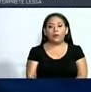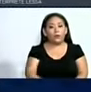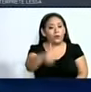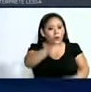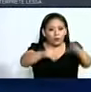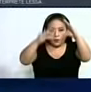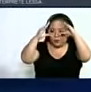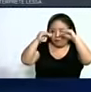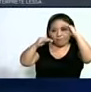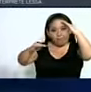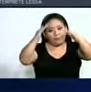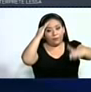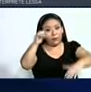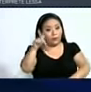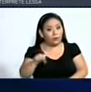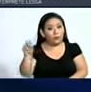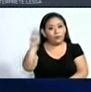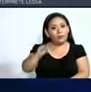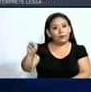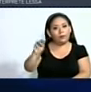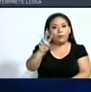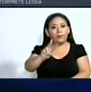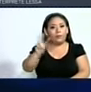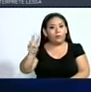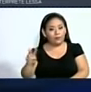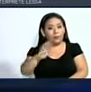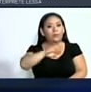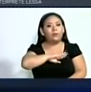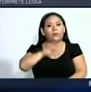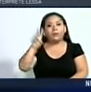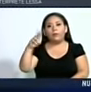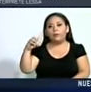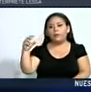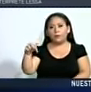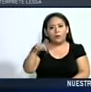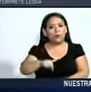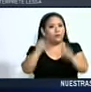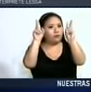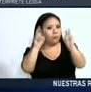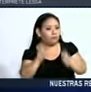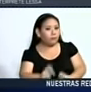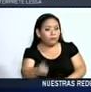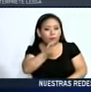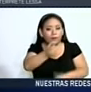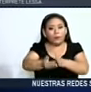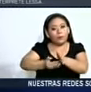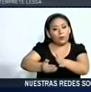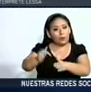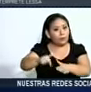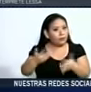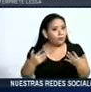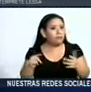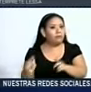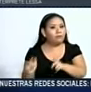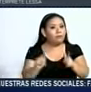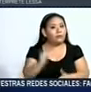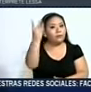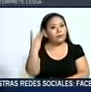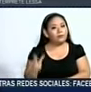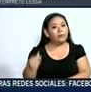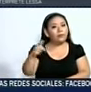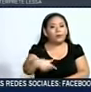Buenas noches, les saludamos en el día martes, martes 22 de septiembre de 2020. Vamos a comenzar ya con el detalle de las informaciones que tenemos para este día aquí